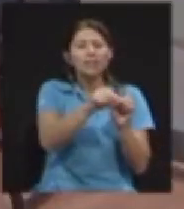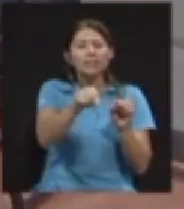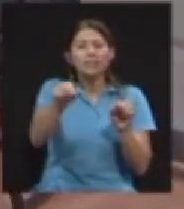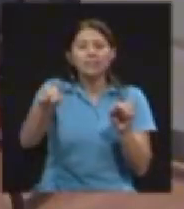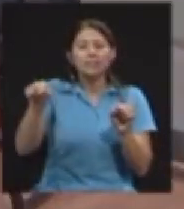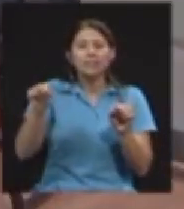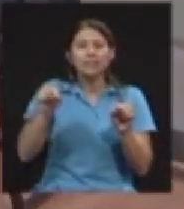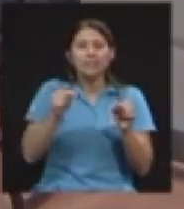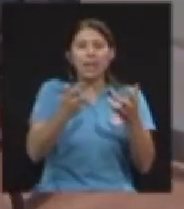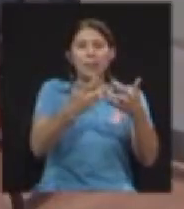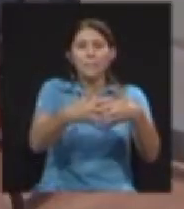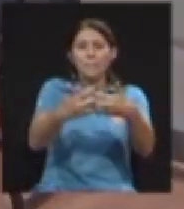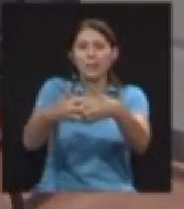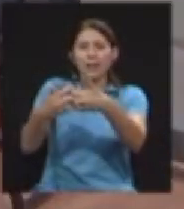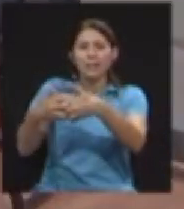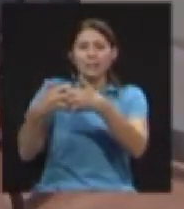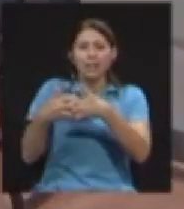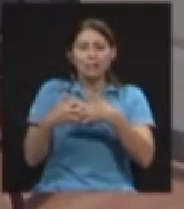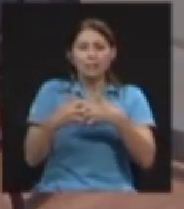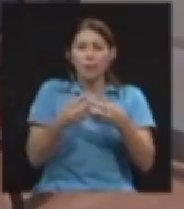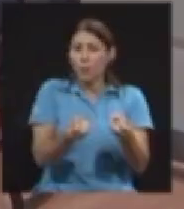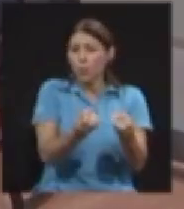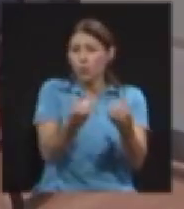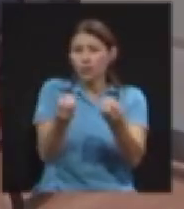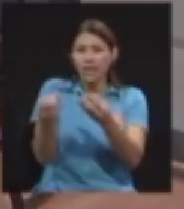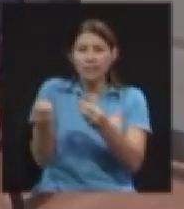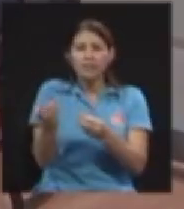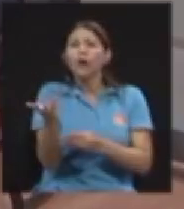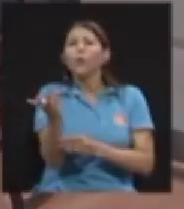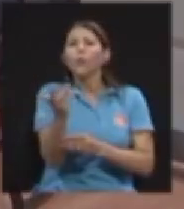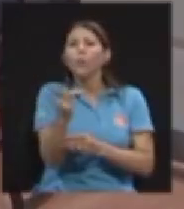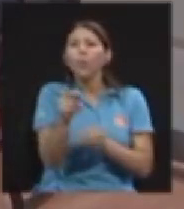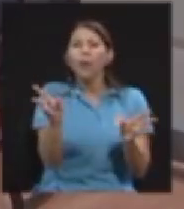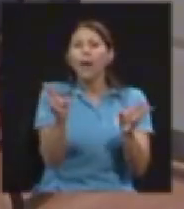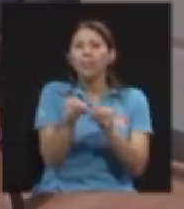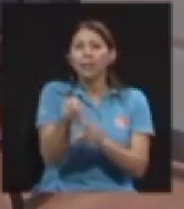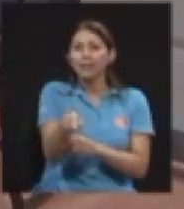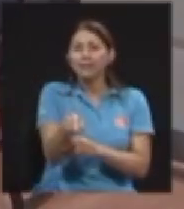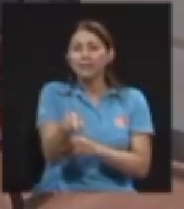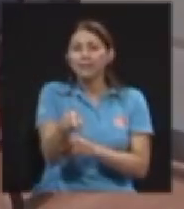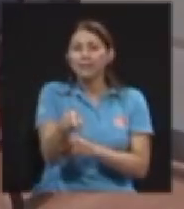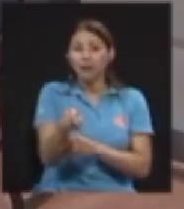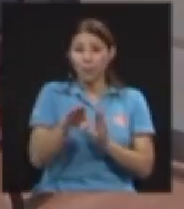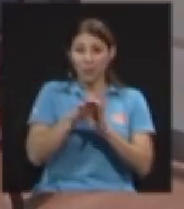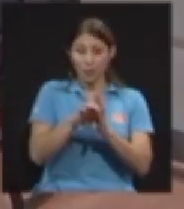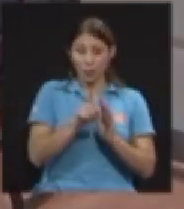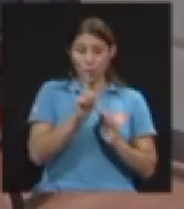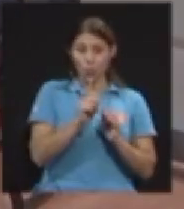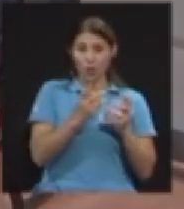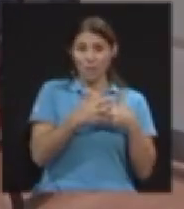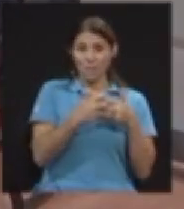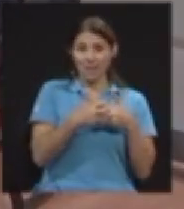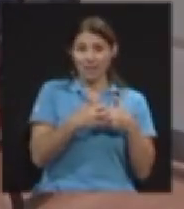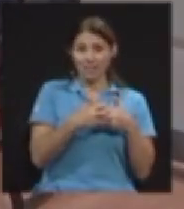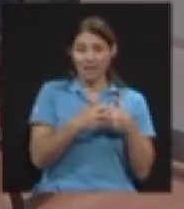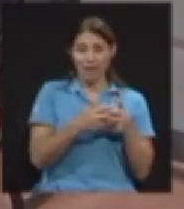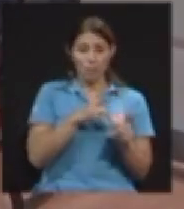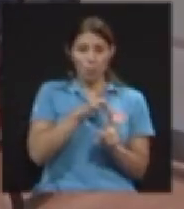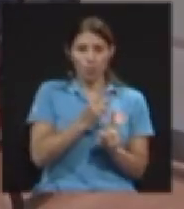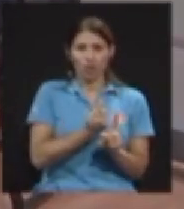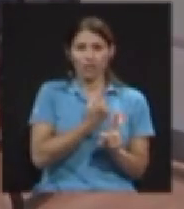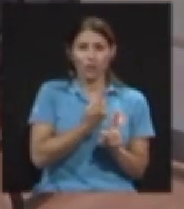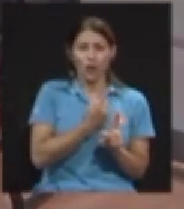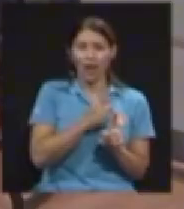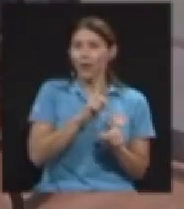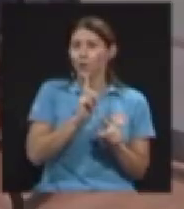muchas. ¿Cuántas empresas? Las suficientes para que una empresa por sí sola no pueda afectar el precio del mercado. Eso es lo que